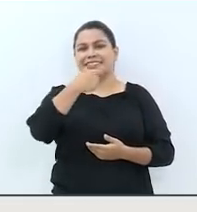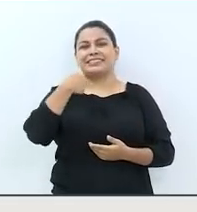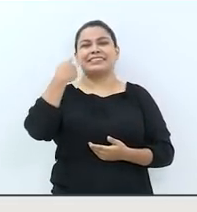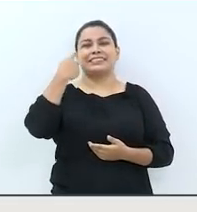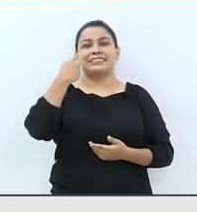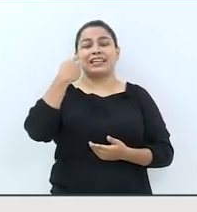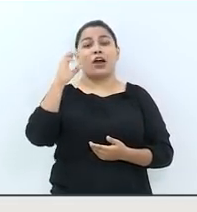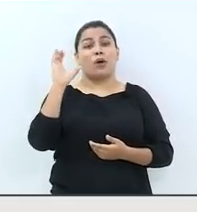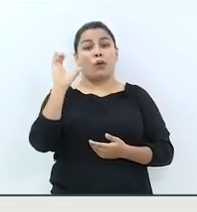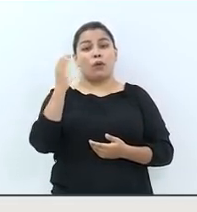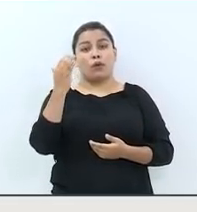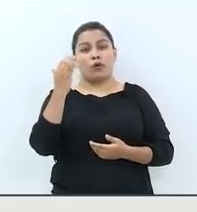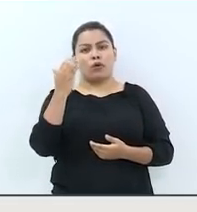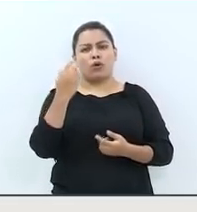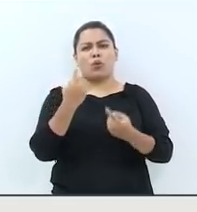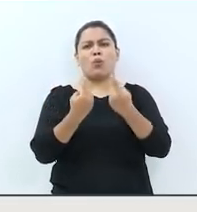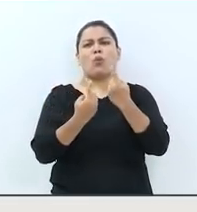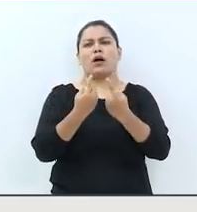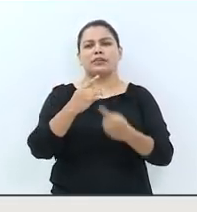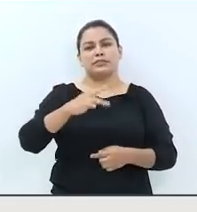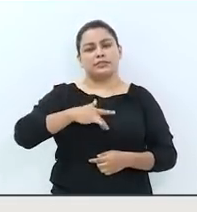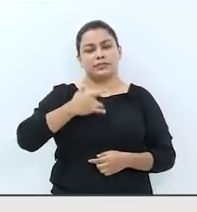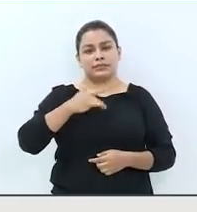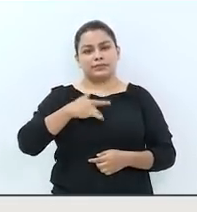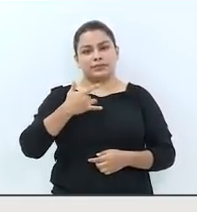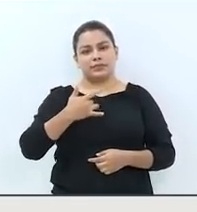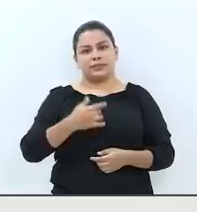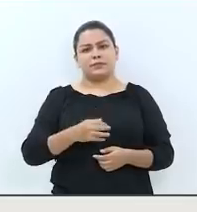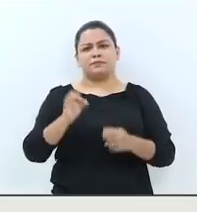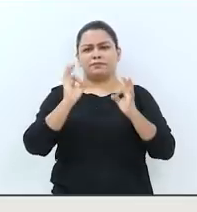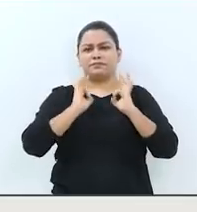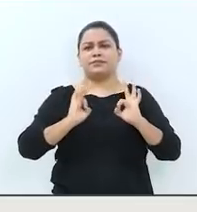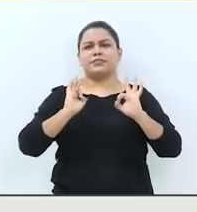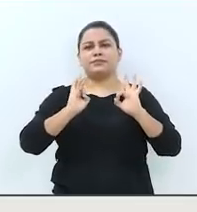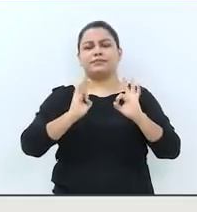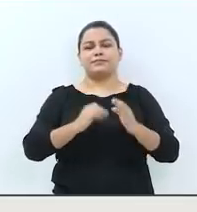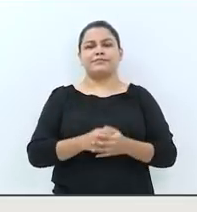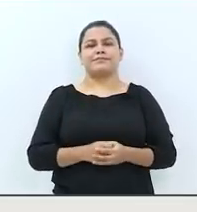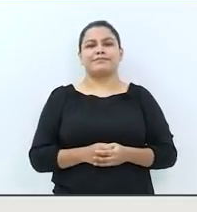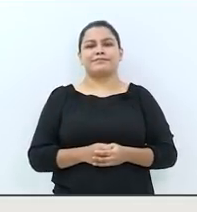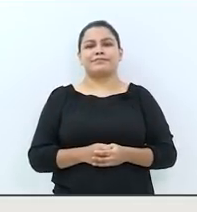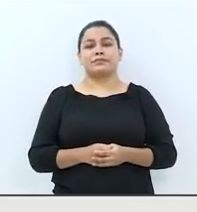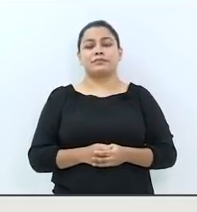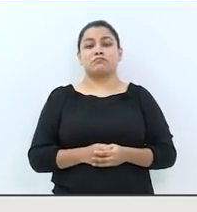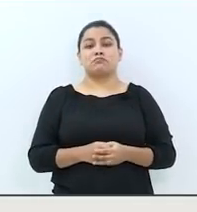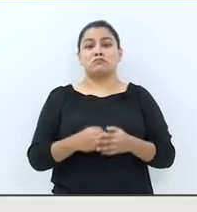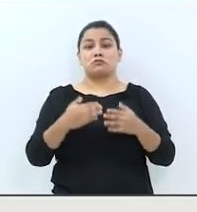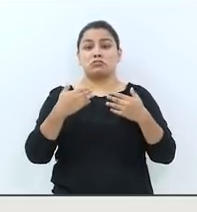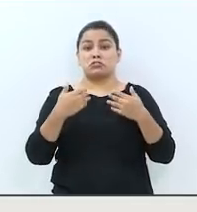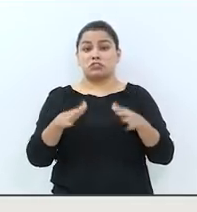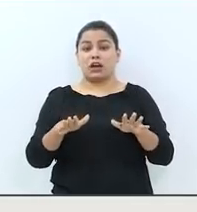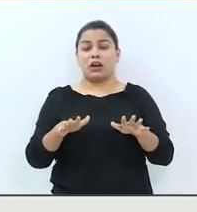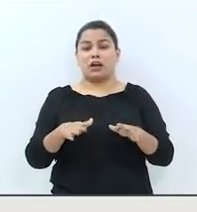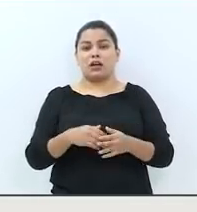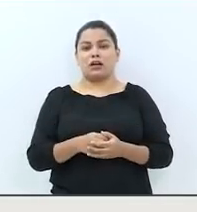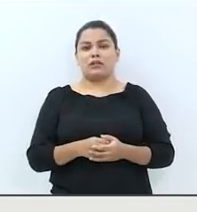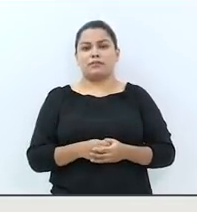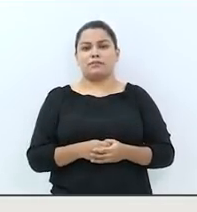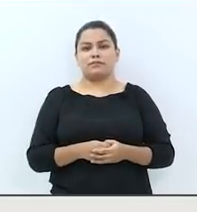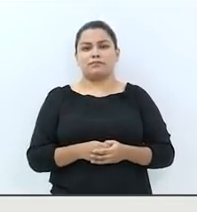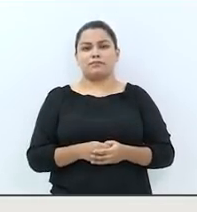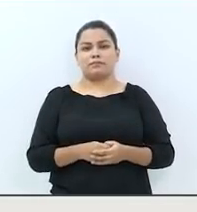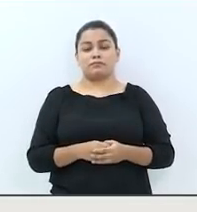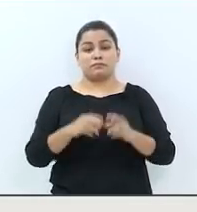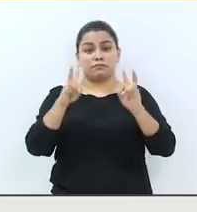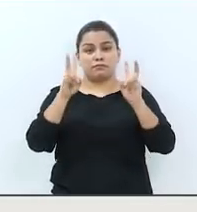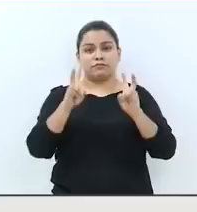el color y qué les hace sentir. Perfecto. Muy bien, equipazo. Vamos a entrar hoy sí de lleno a